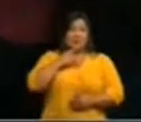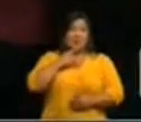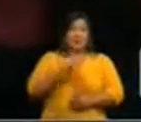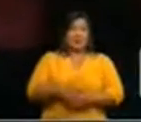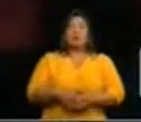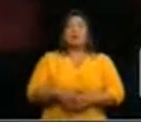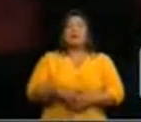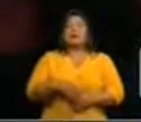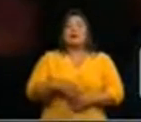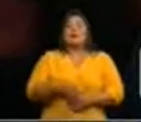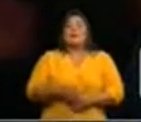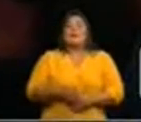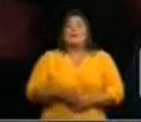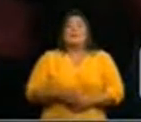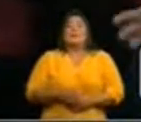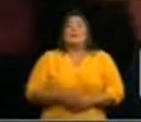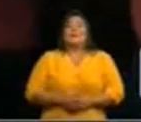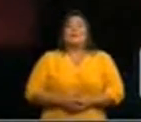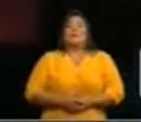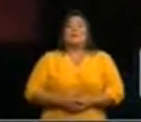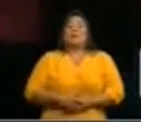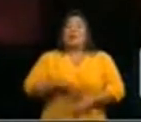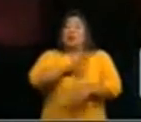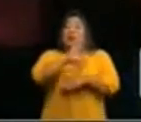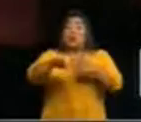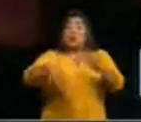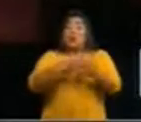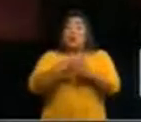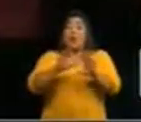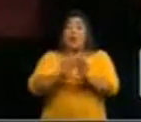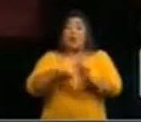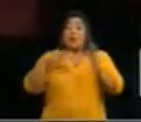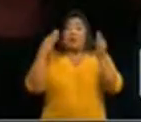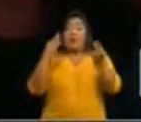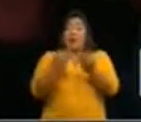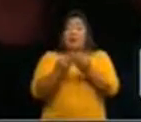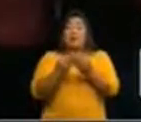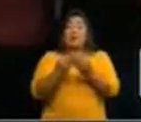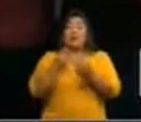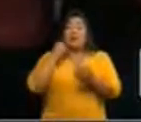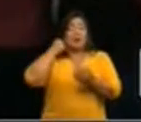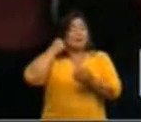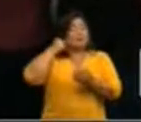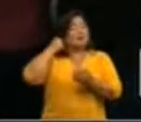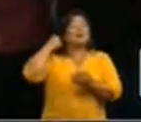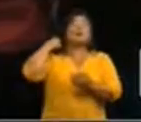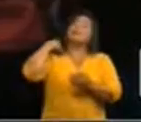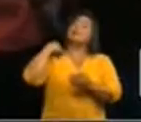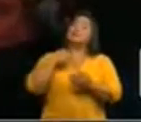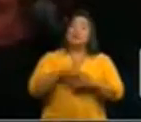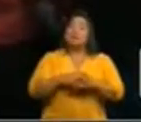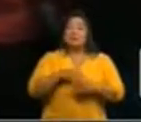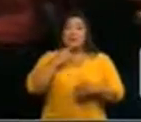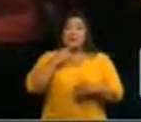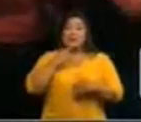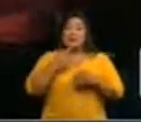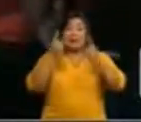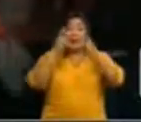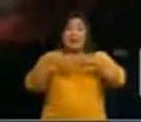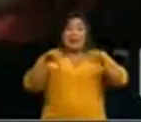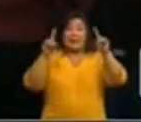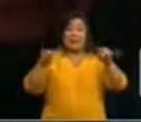llegó al centro comercial City Mall y todas las familias se han reunido para poder espectar un show